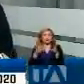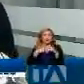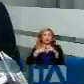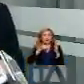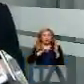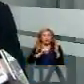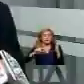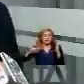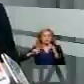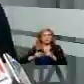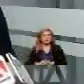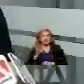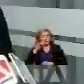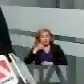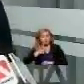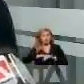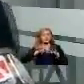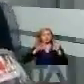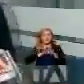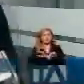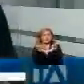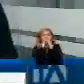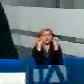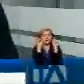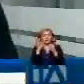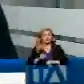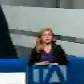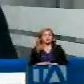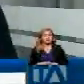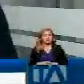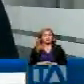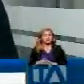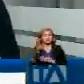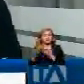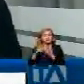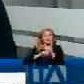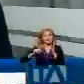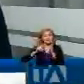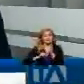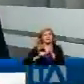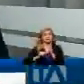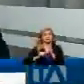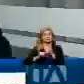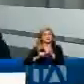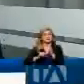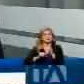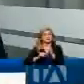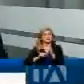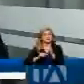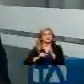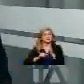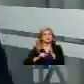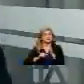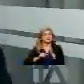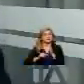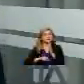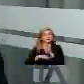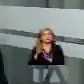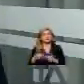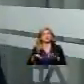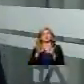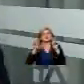de Finanzas. Va a estar mañana a las 9 de la mañana. Les invita enseguida el Servicio de Rentas Internas, pues que uno de los ingresos